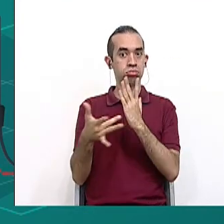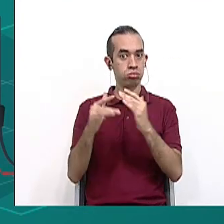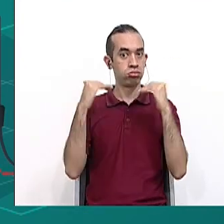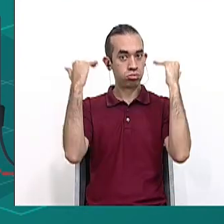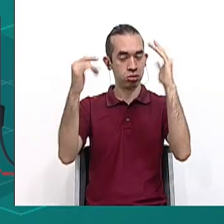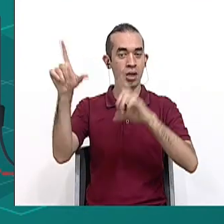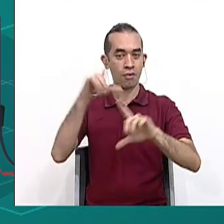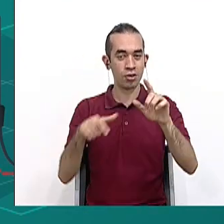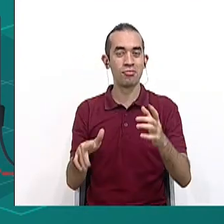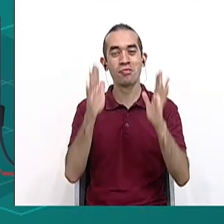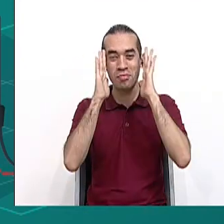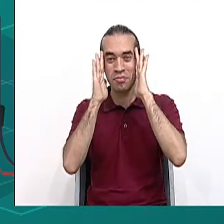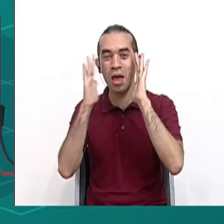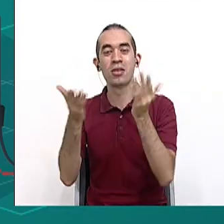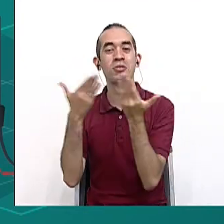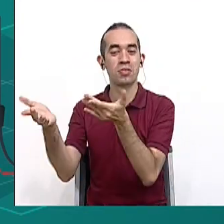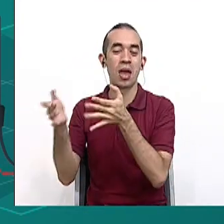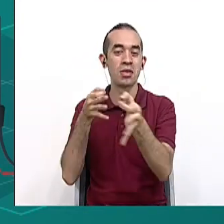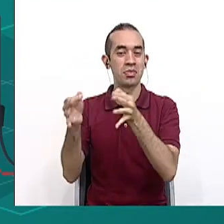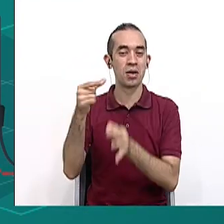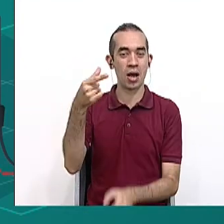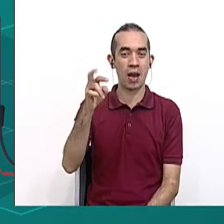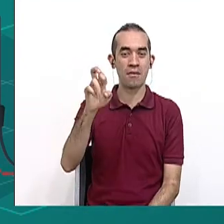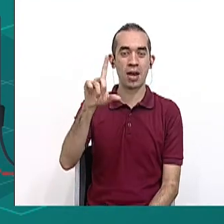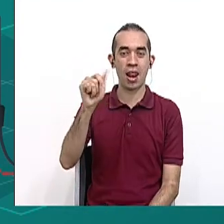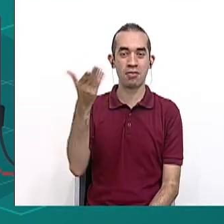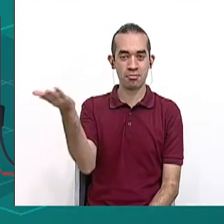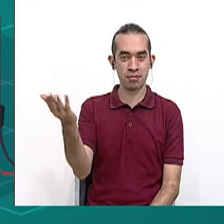Entonces presten mucha atención a la explicación de Gabriela.